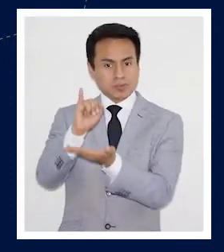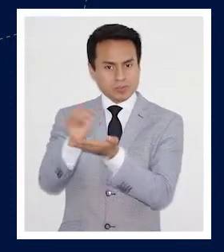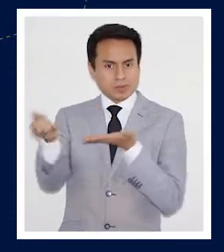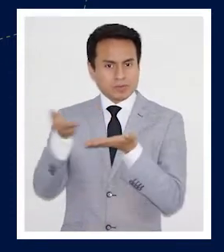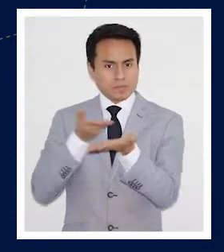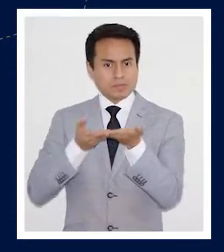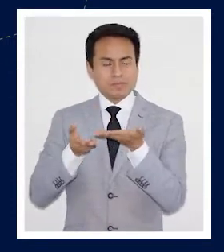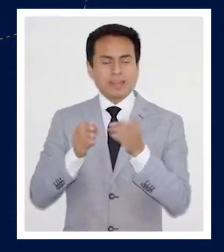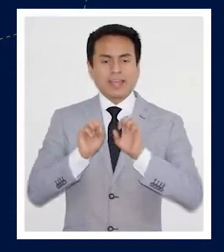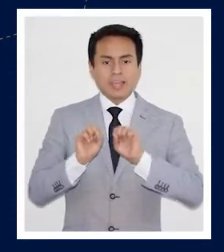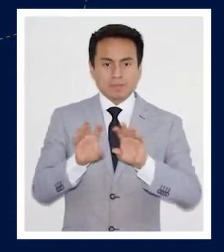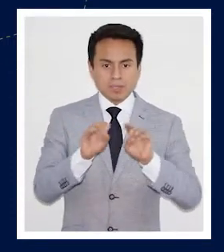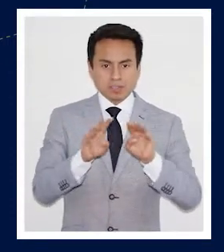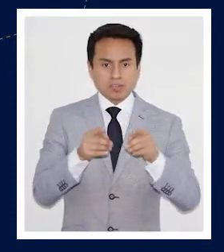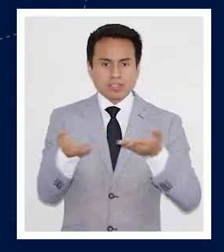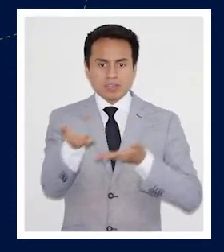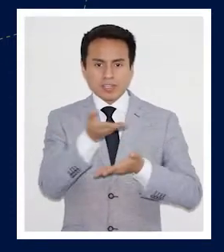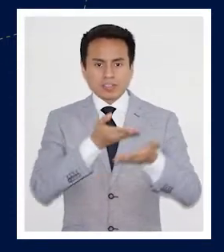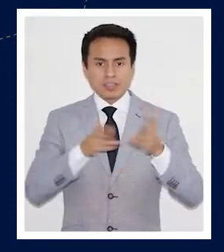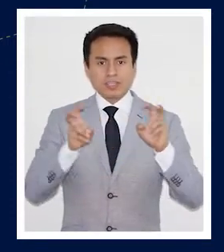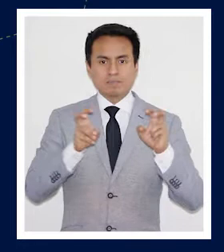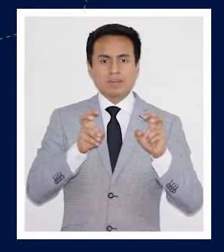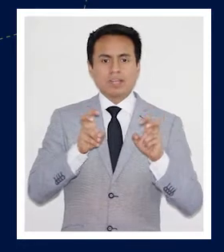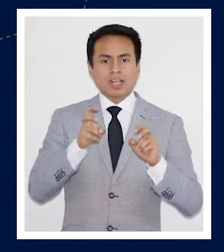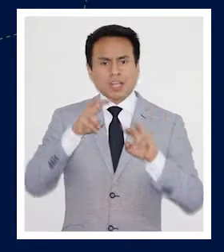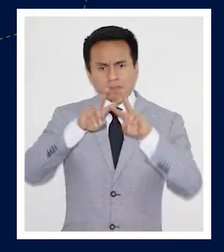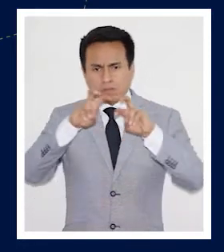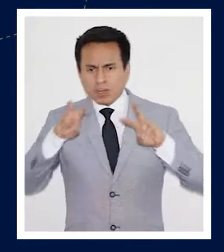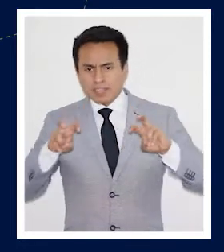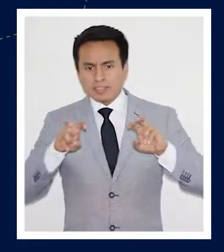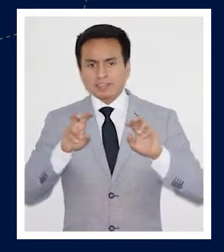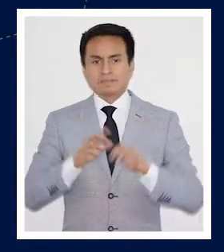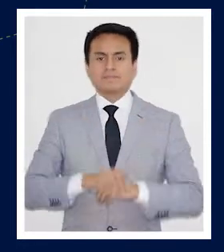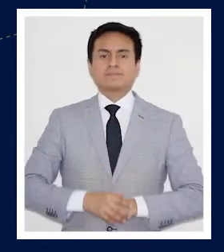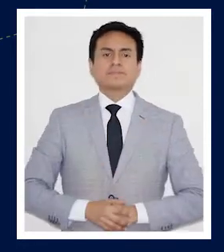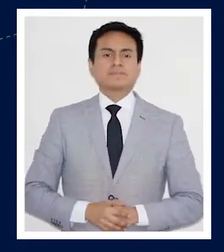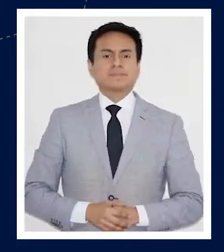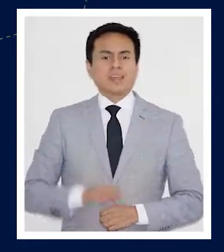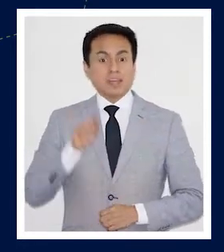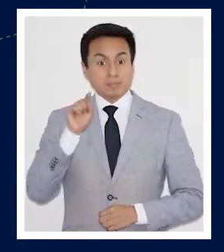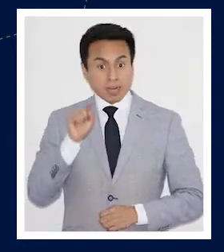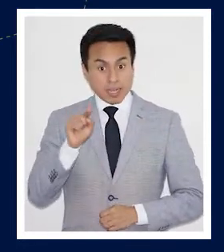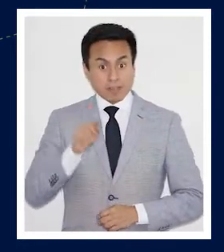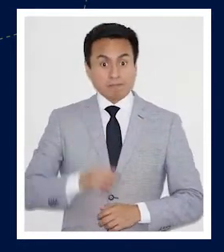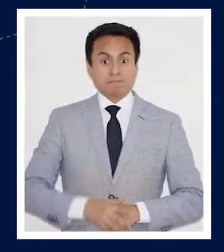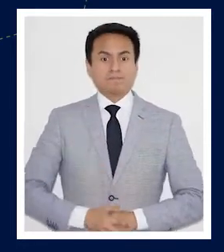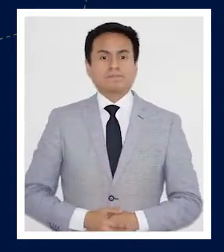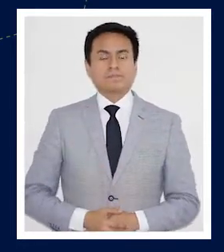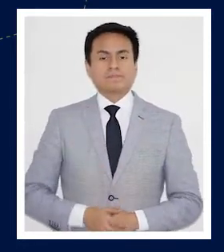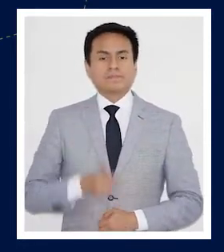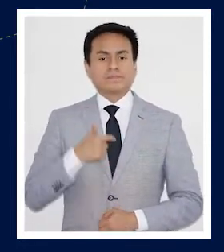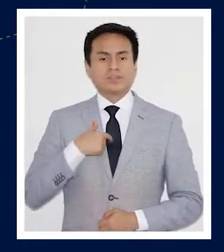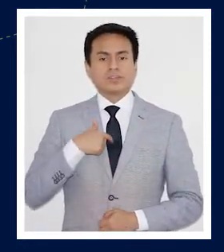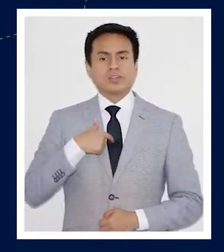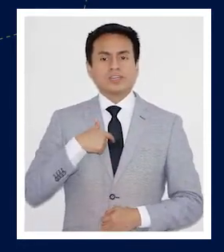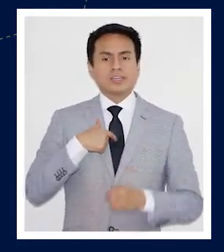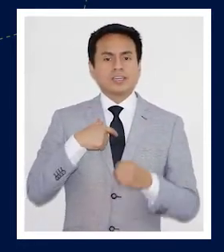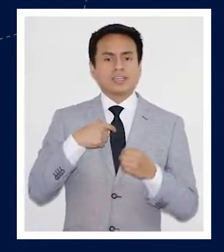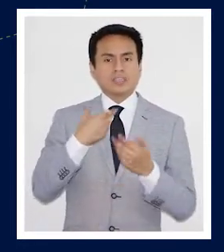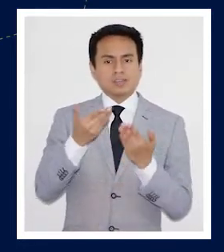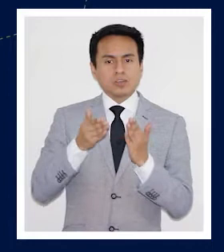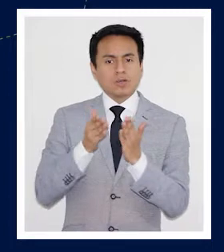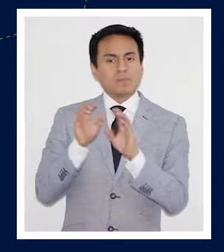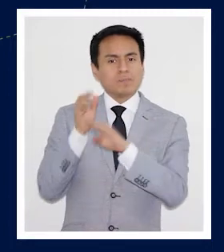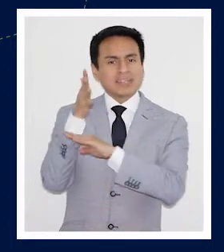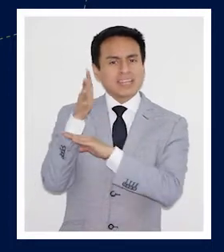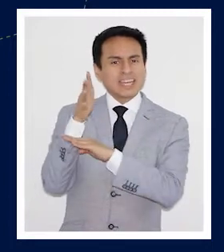como institución en la capacitación y socialización de la labor forense. Para ello, he